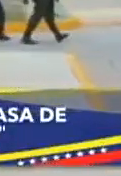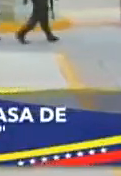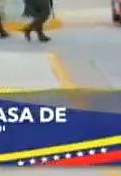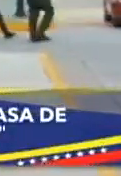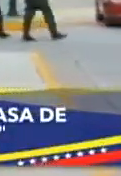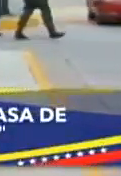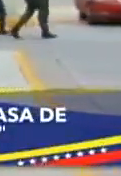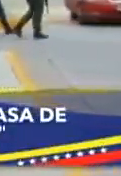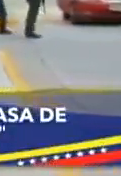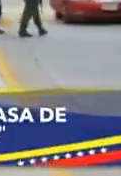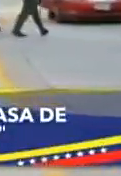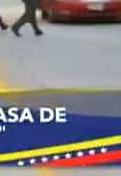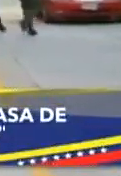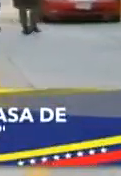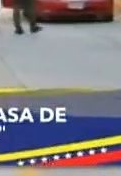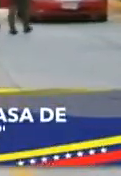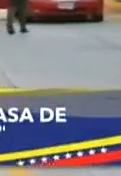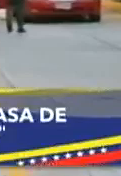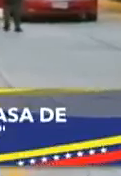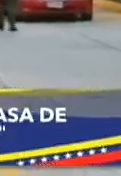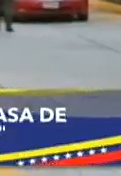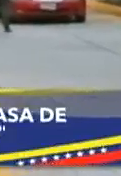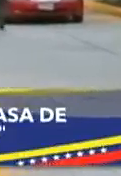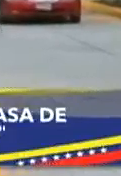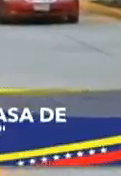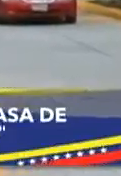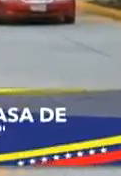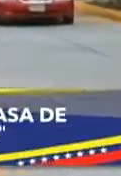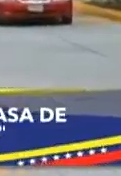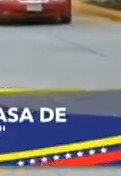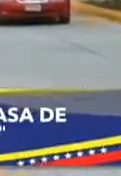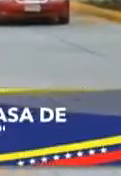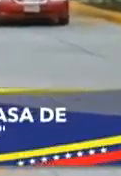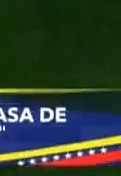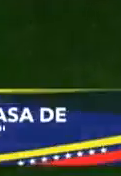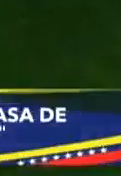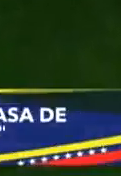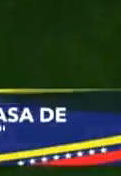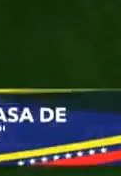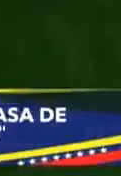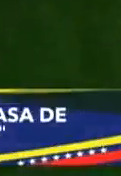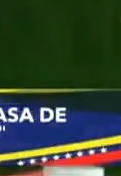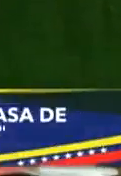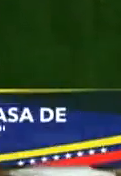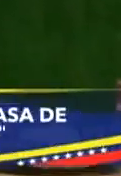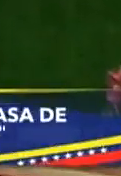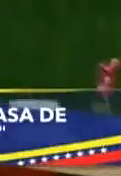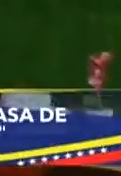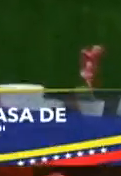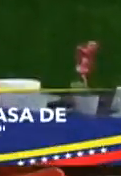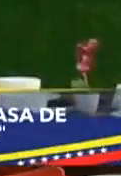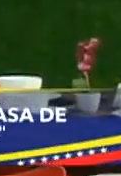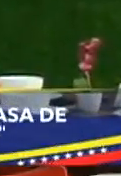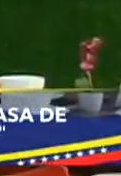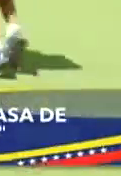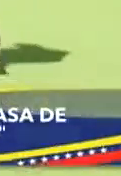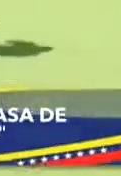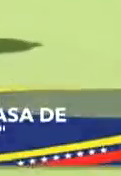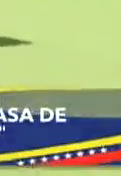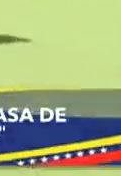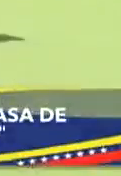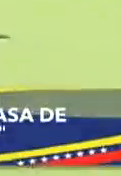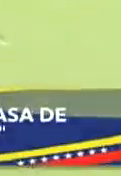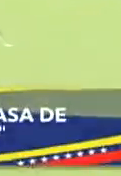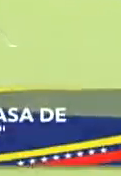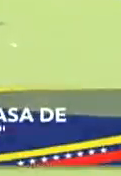450 comensales más que se unen para tener 1.500 personas aquí en Ciudad Caribbean